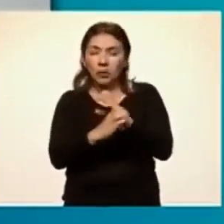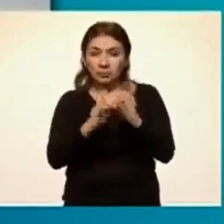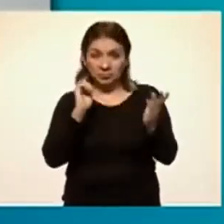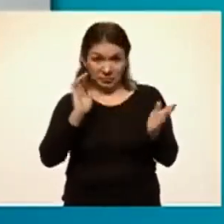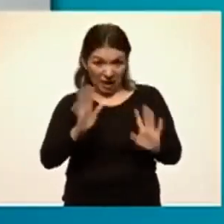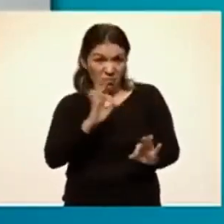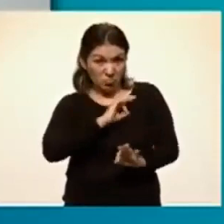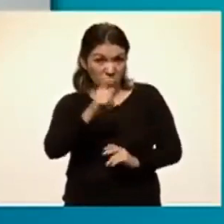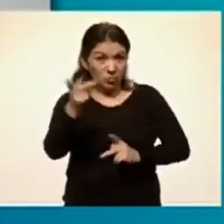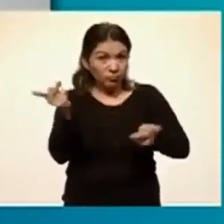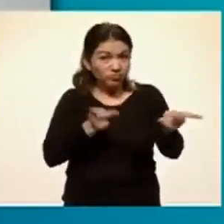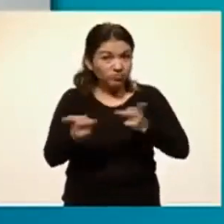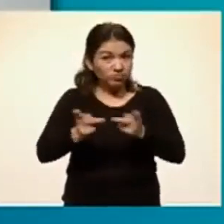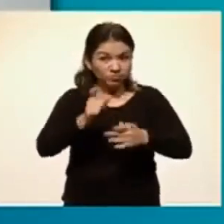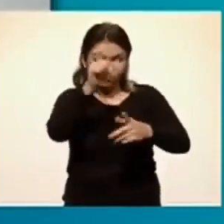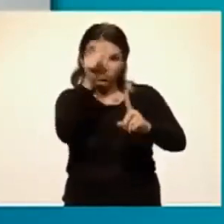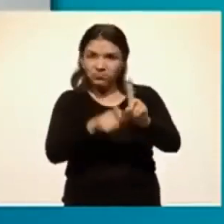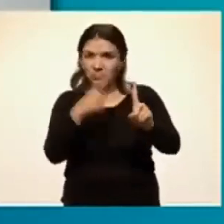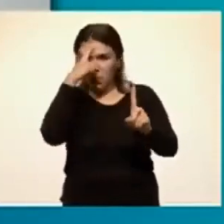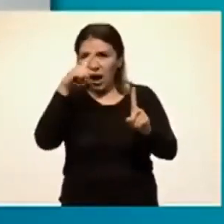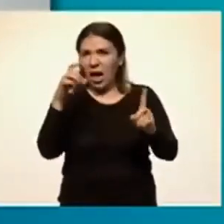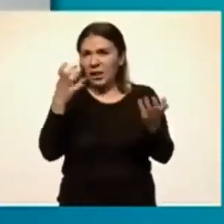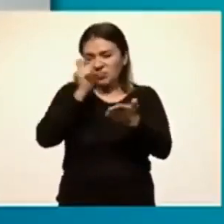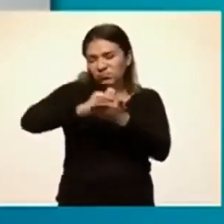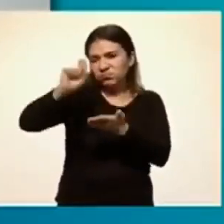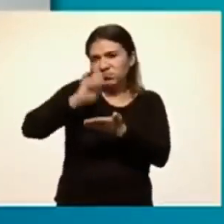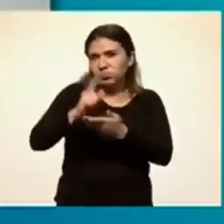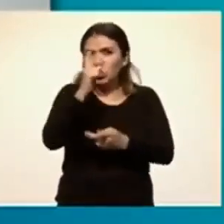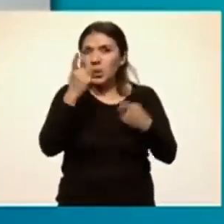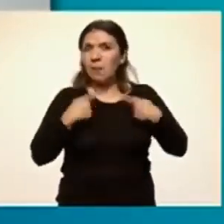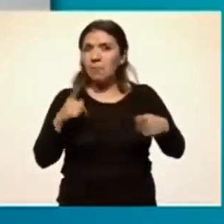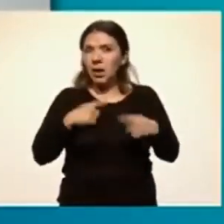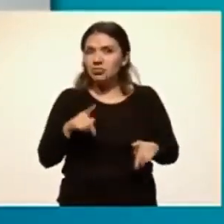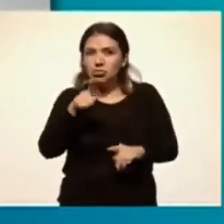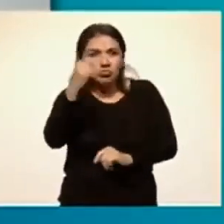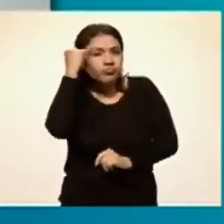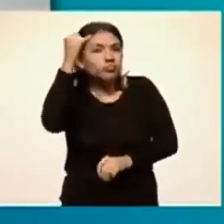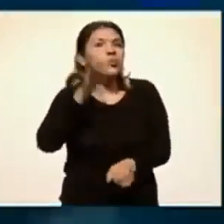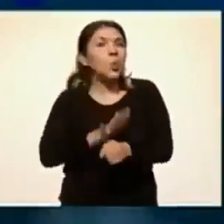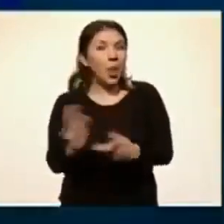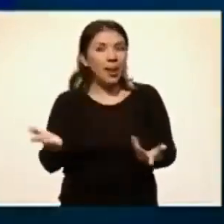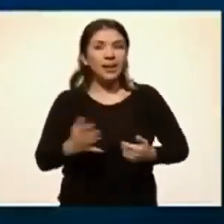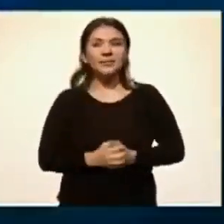ya preparados para poder desarrollar la descripción de vuestro propio personaje?